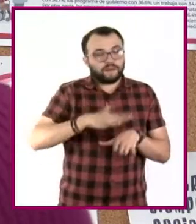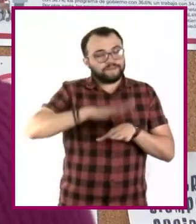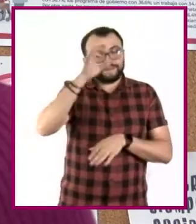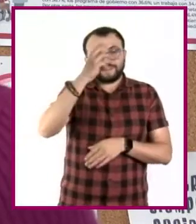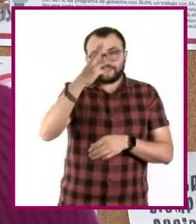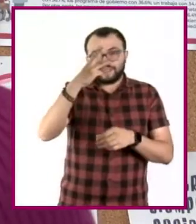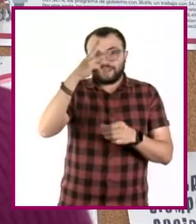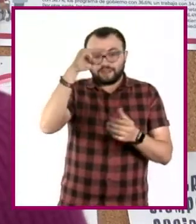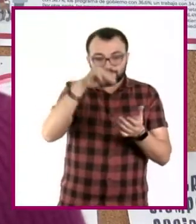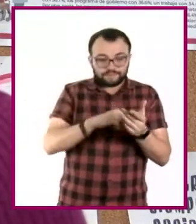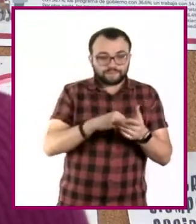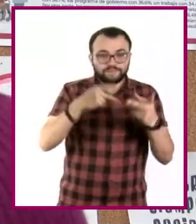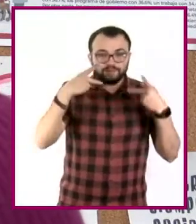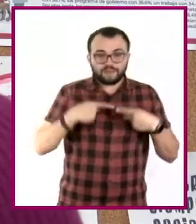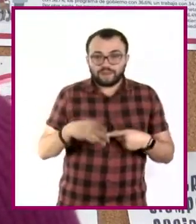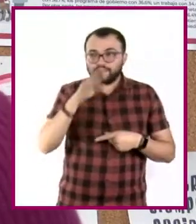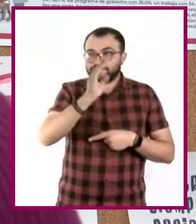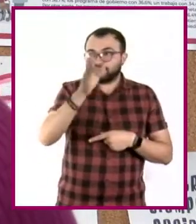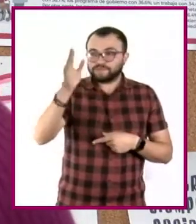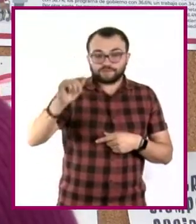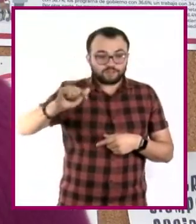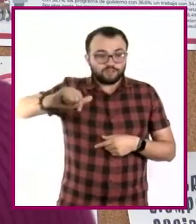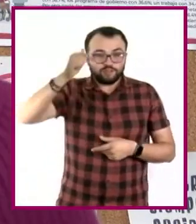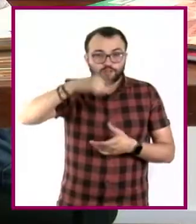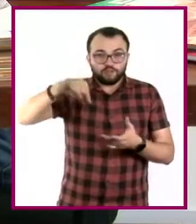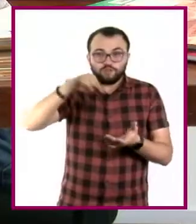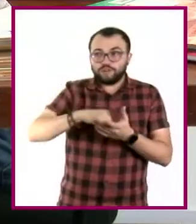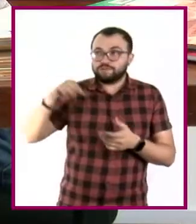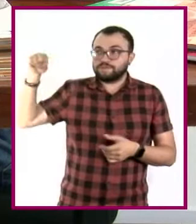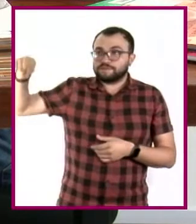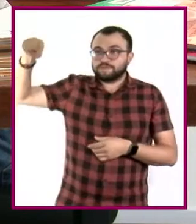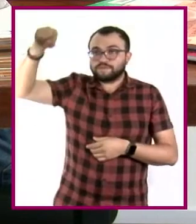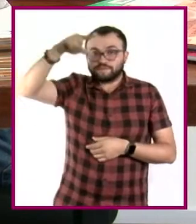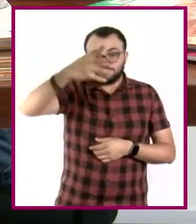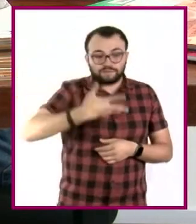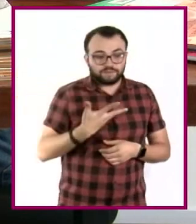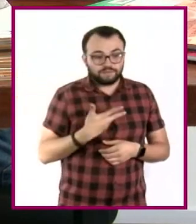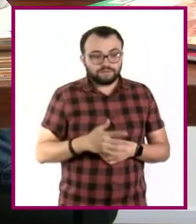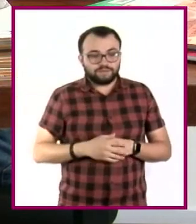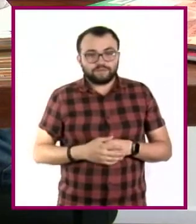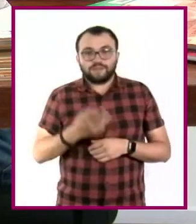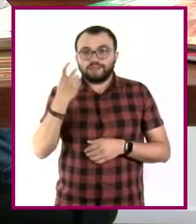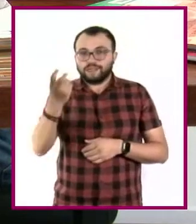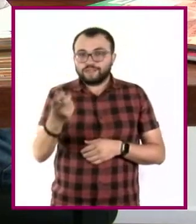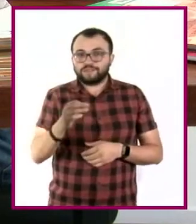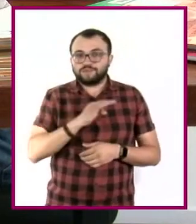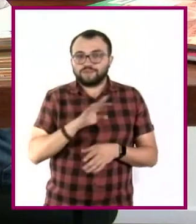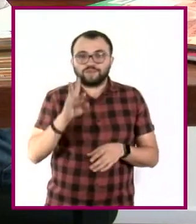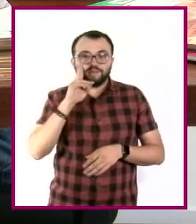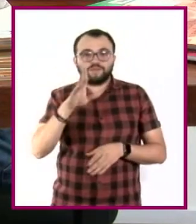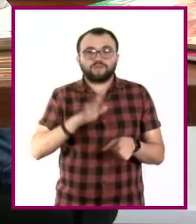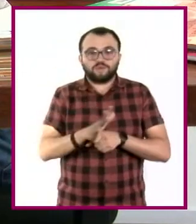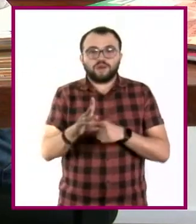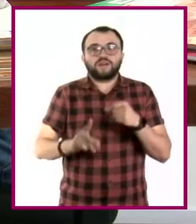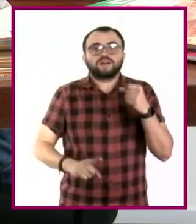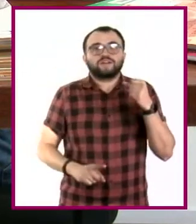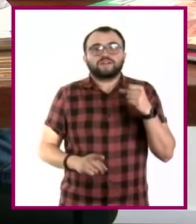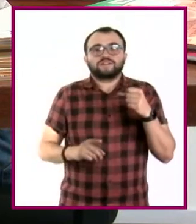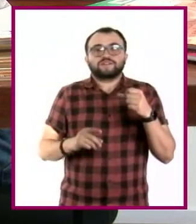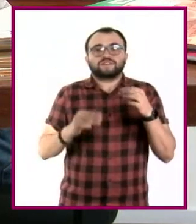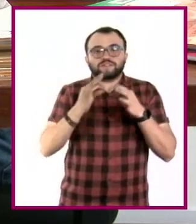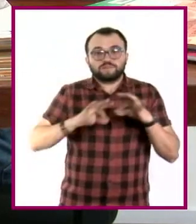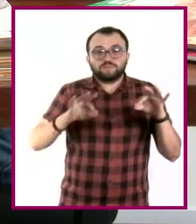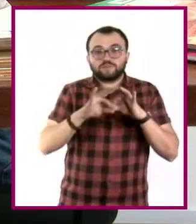3.000 clientes distribuidos en más de 12 ciudades de nuestro país. Frida, estos casos nos dejan ver la importancia de la educación para